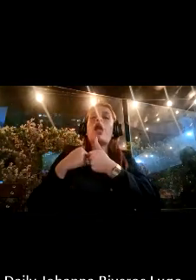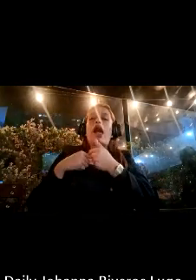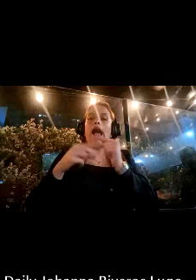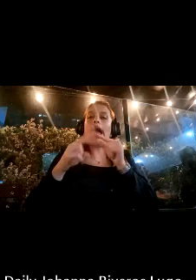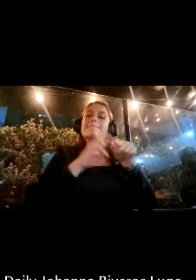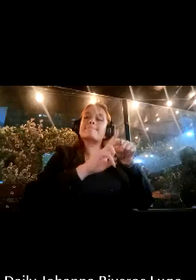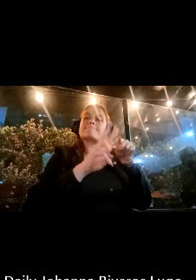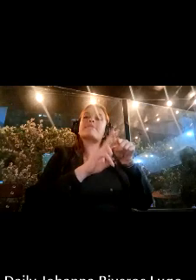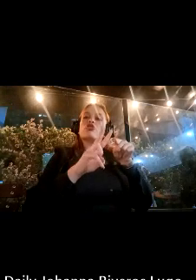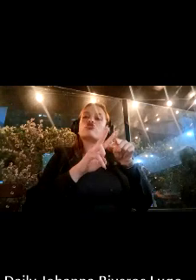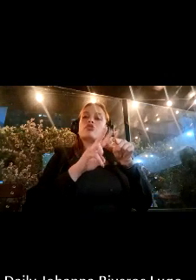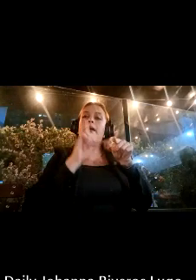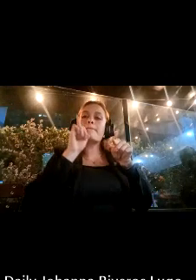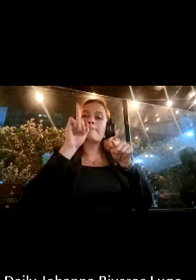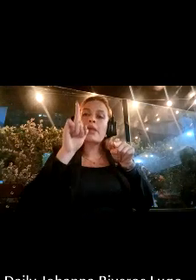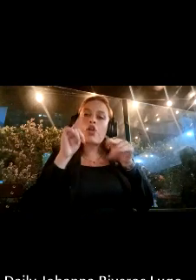aire